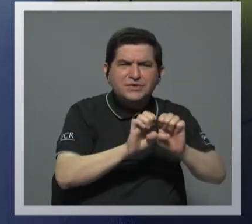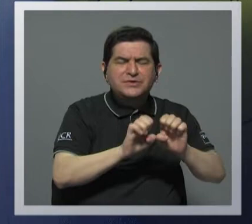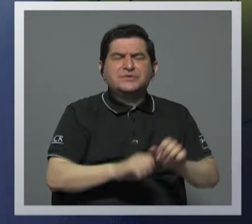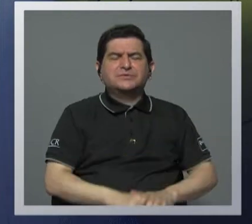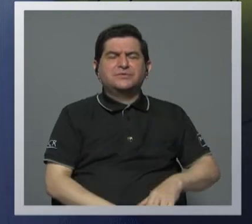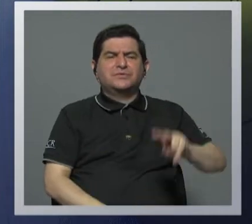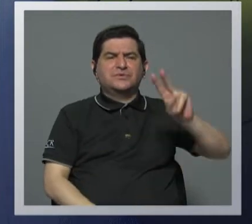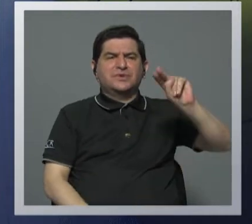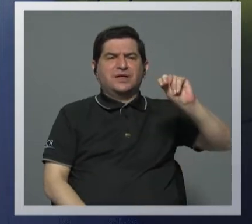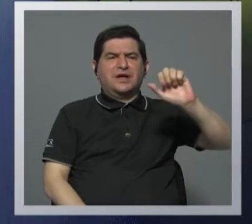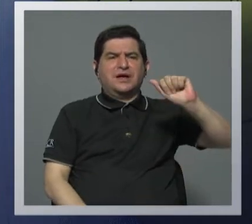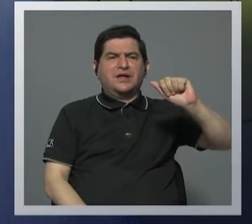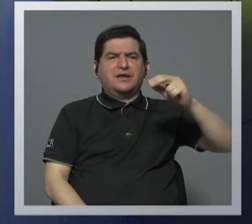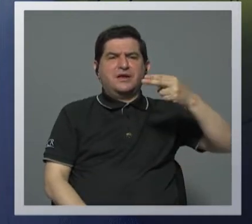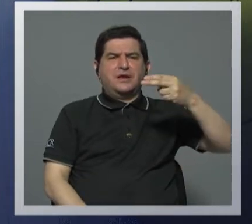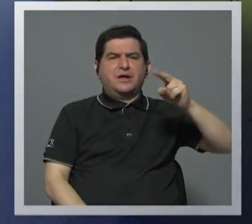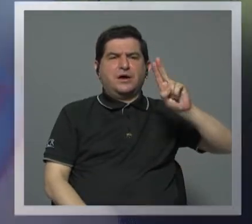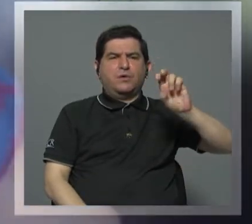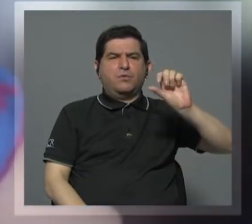náhuatl o mexica.